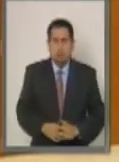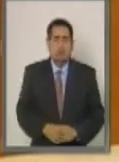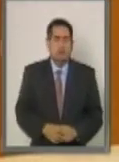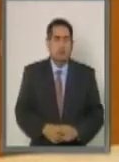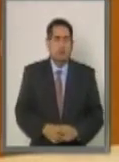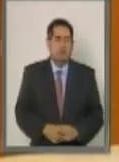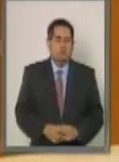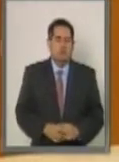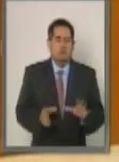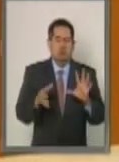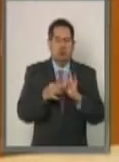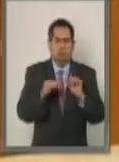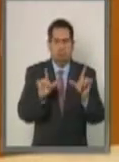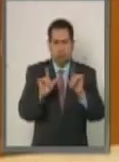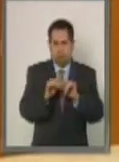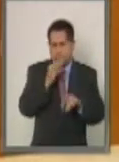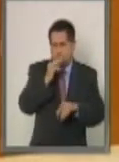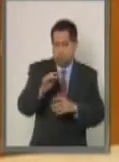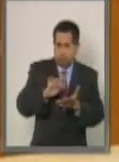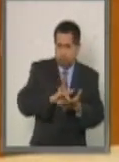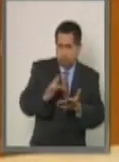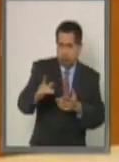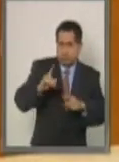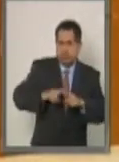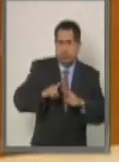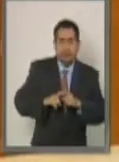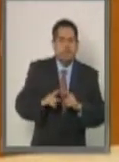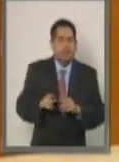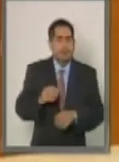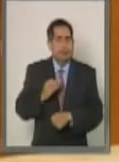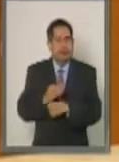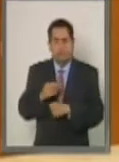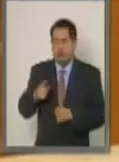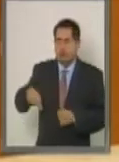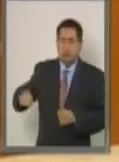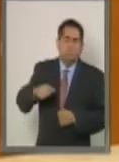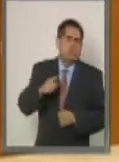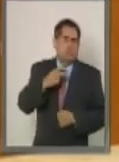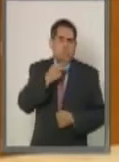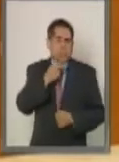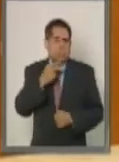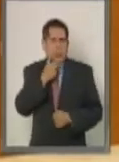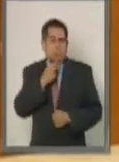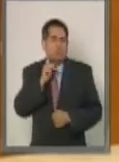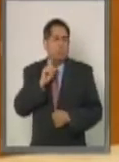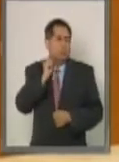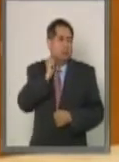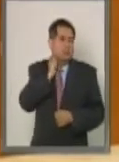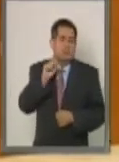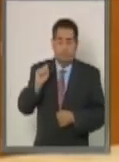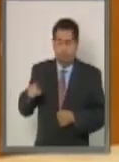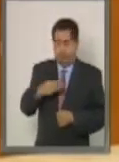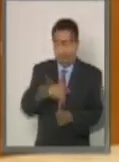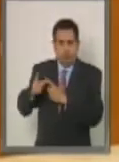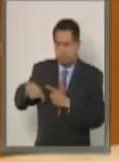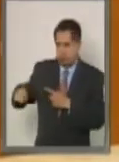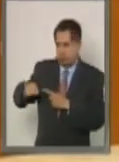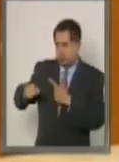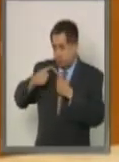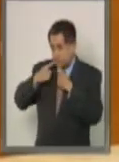Quiero concluir agradeciendo la participación de las y los senadores integrantes de las